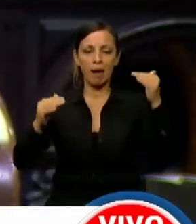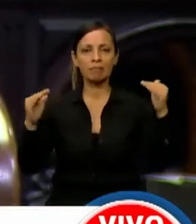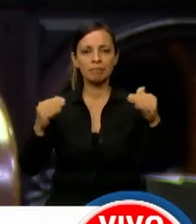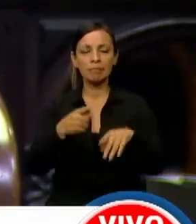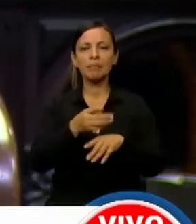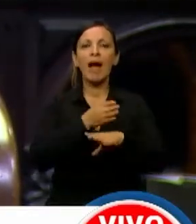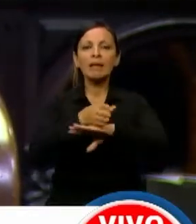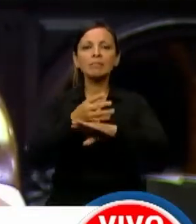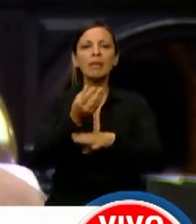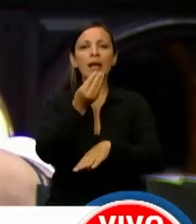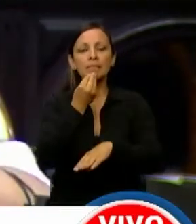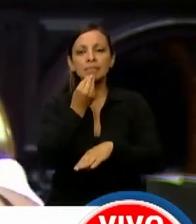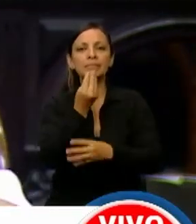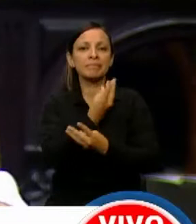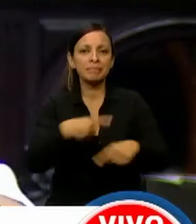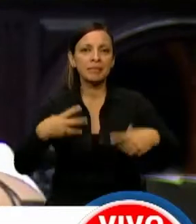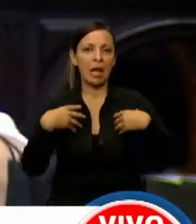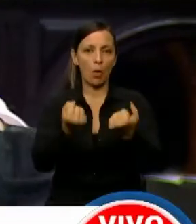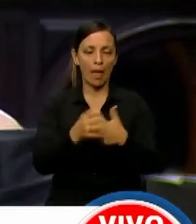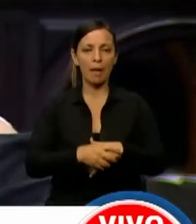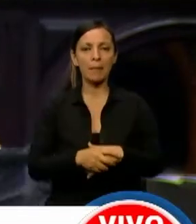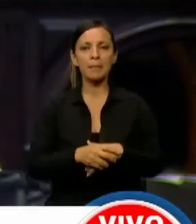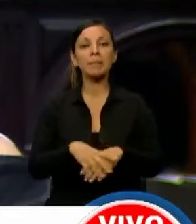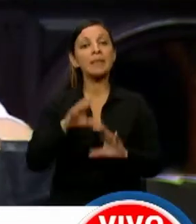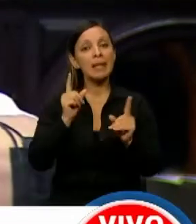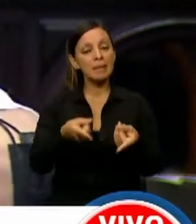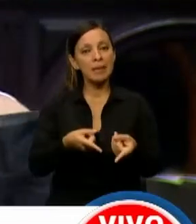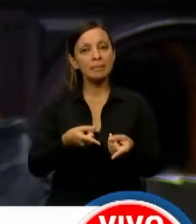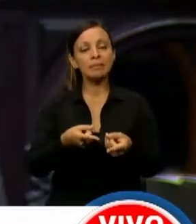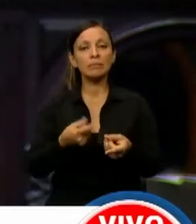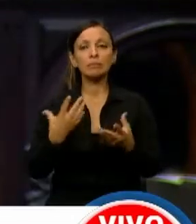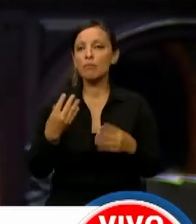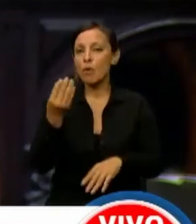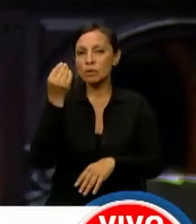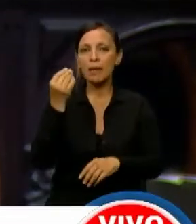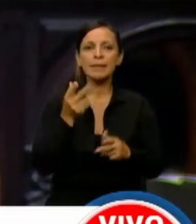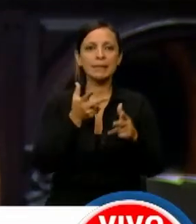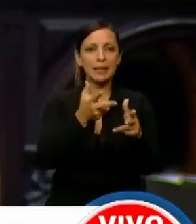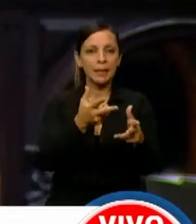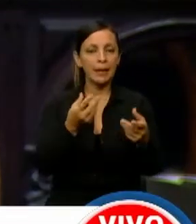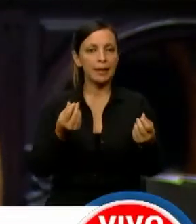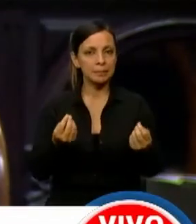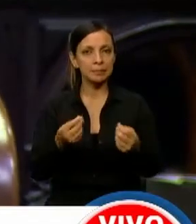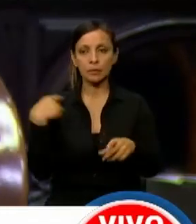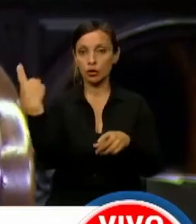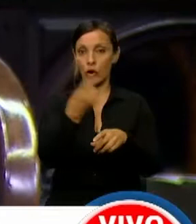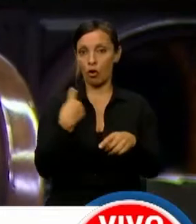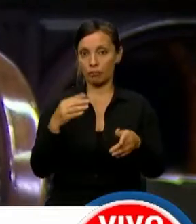el acceso a una alimentación saludable. Y por último, como tantas veces dije, todos los que estamos